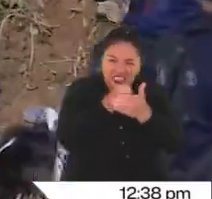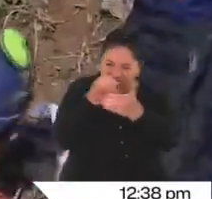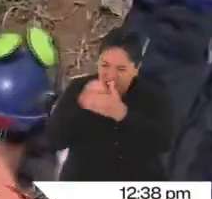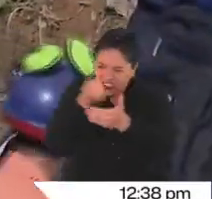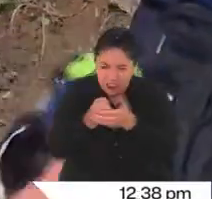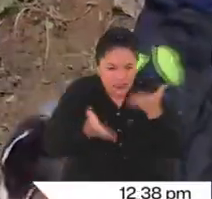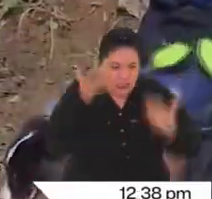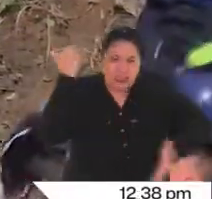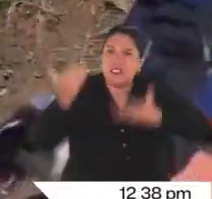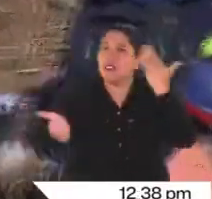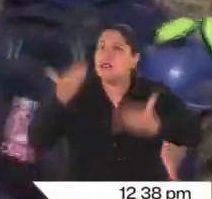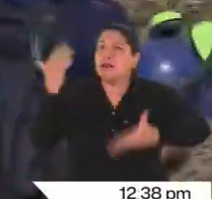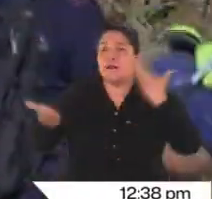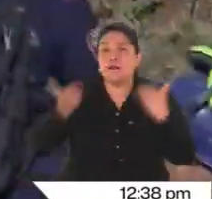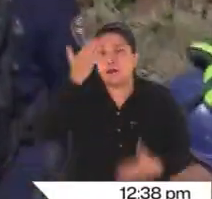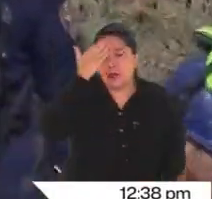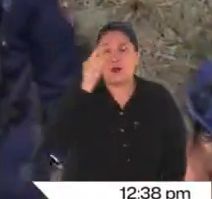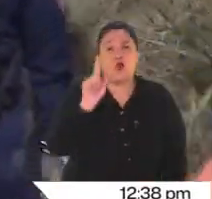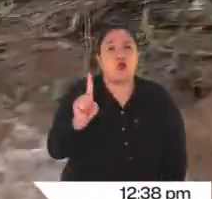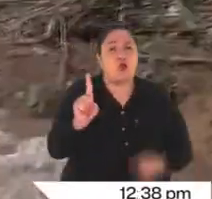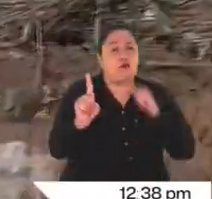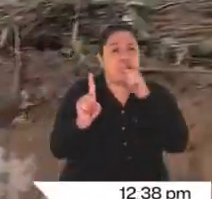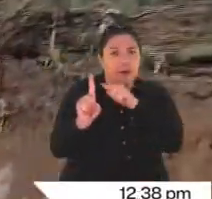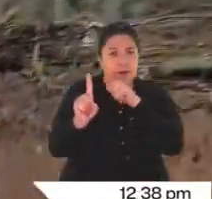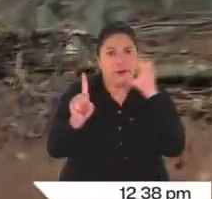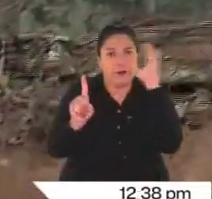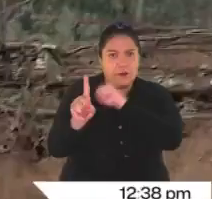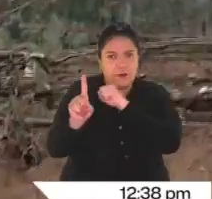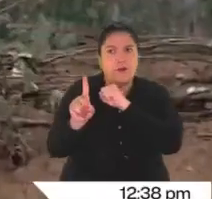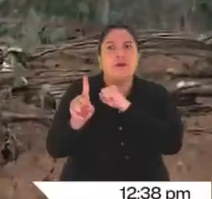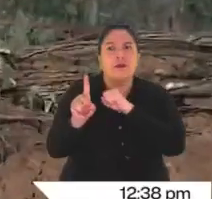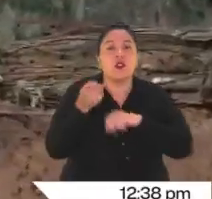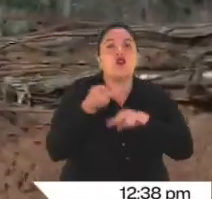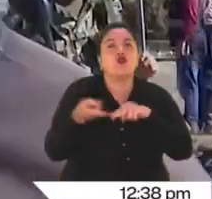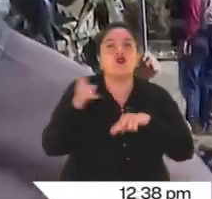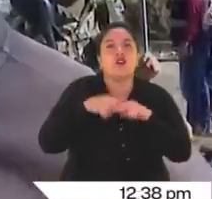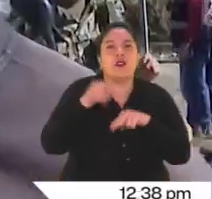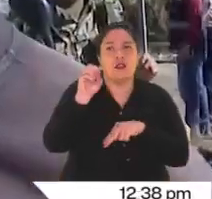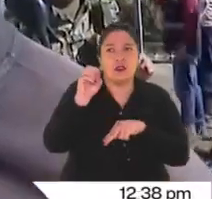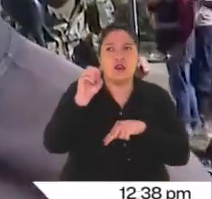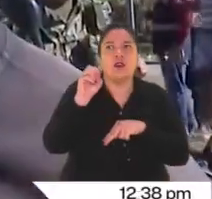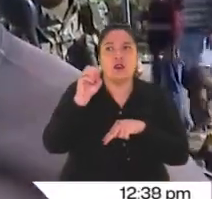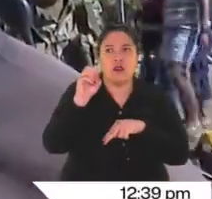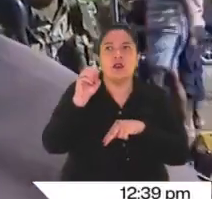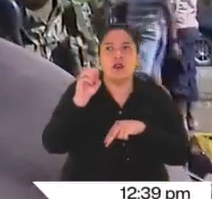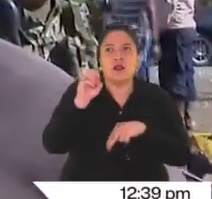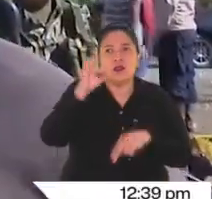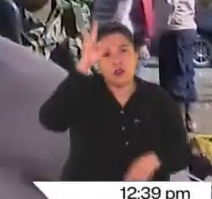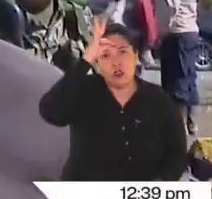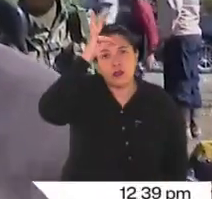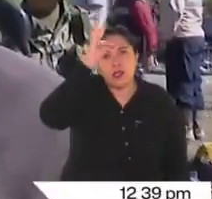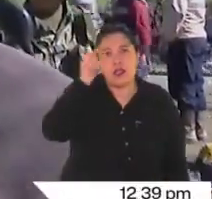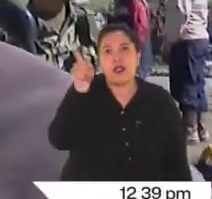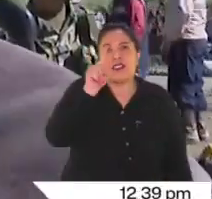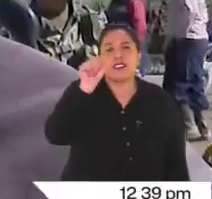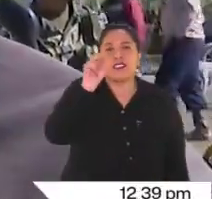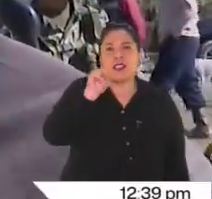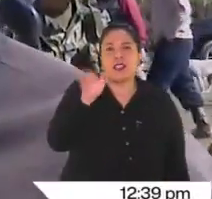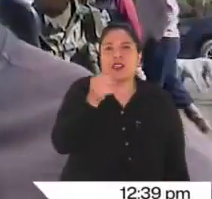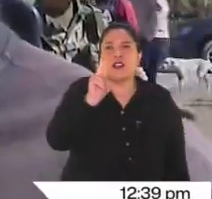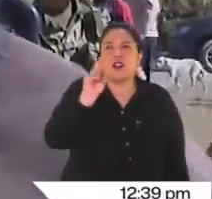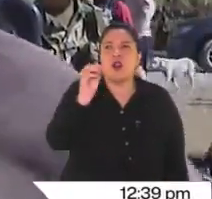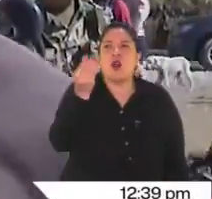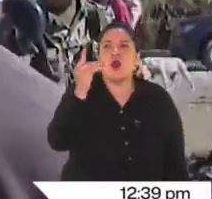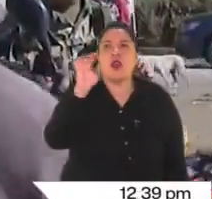búsqueda, solo sabe de uno de sus familiares. Apareció mi sobrino, que estaba en el Hospital San Roque. Quisiera pedir